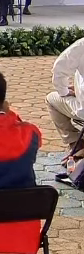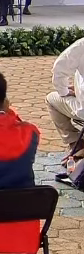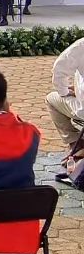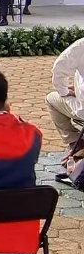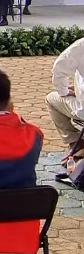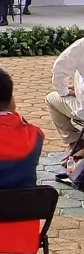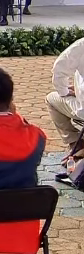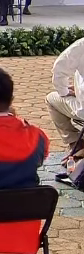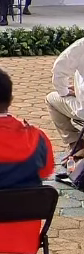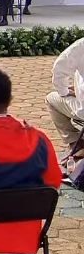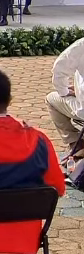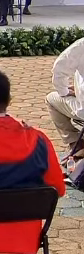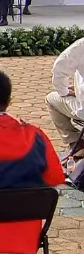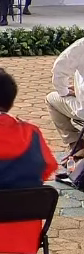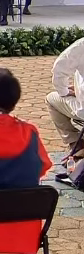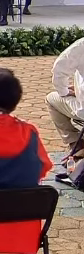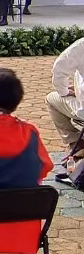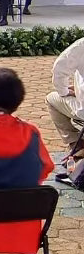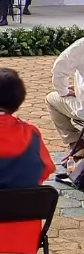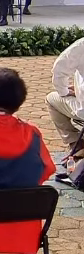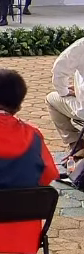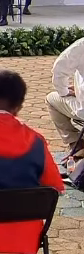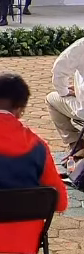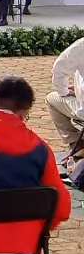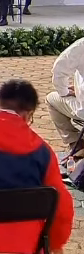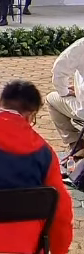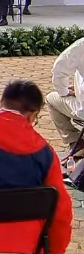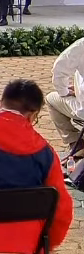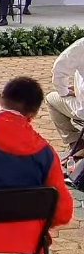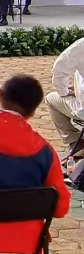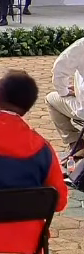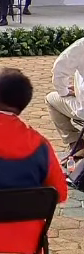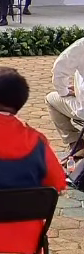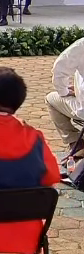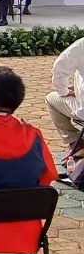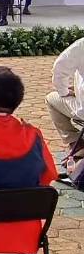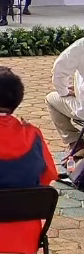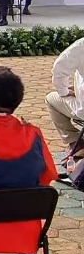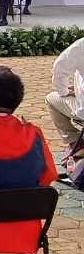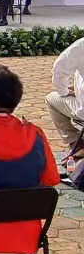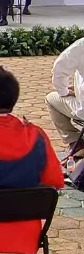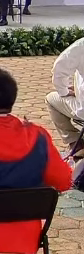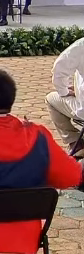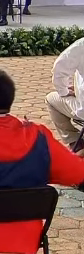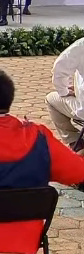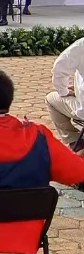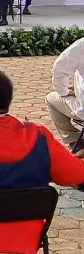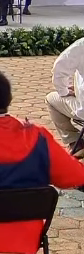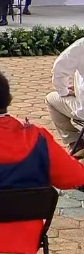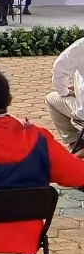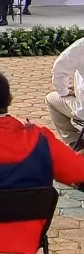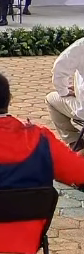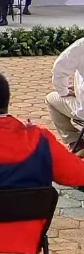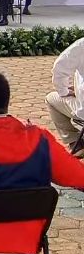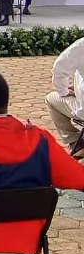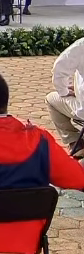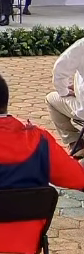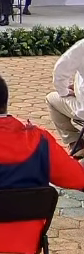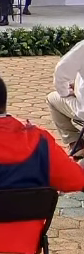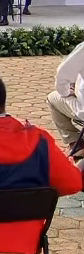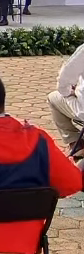veces, no será verdad. Esto no es un atraco. Un atraco es quien propone endeudar a los mexicanos. Un